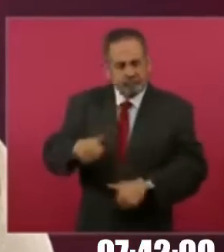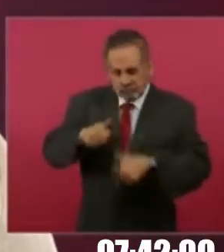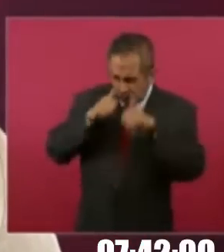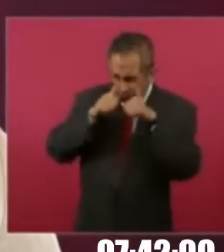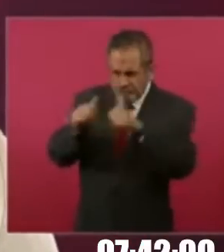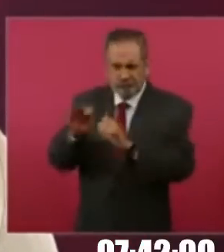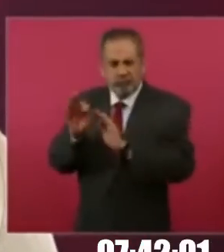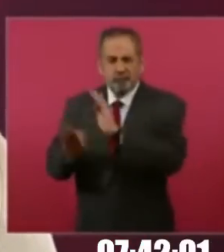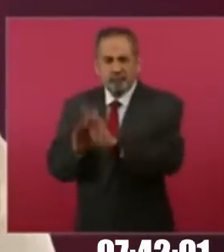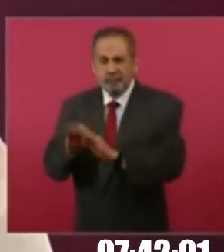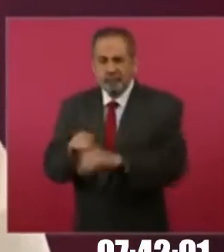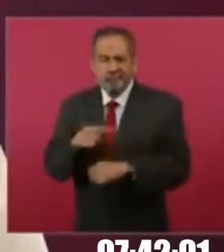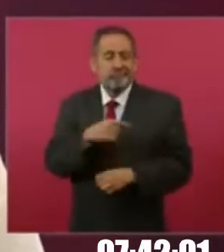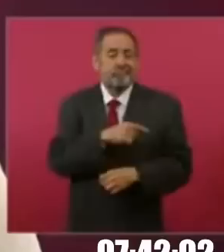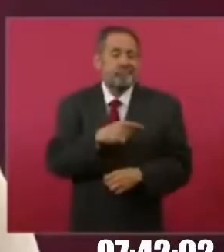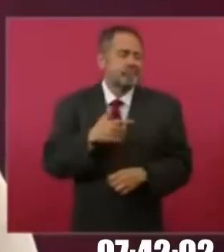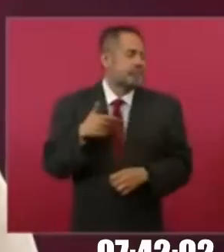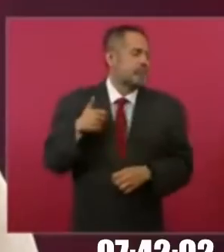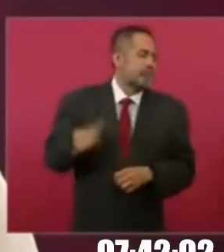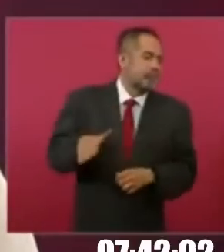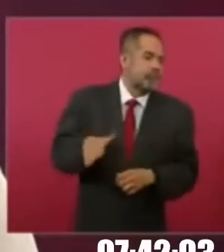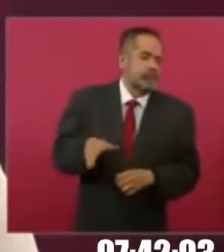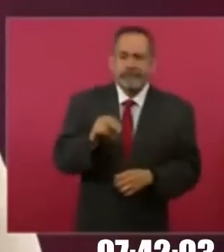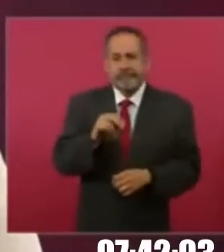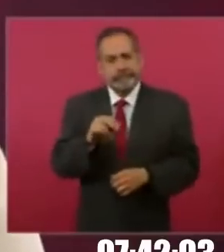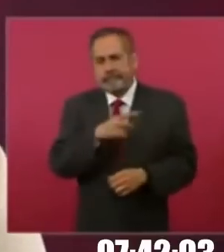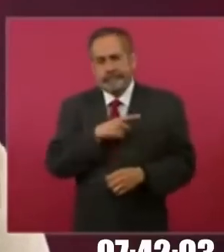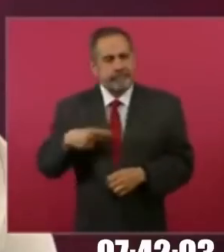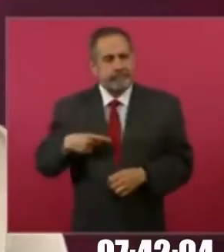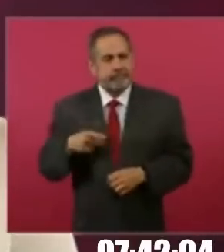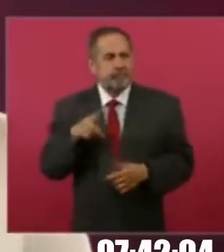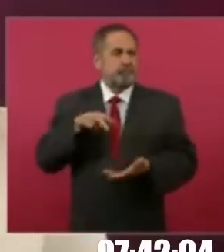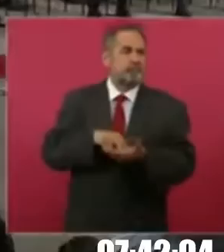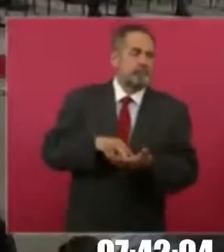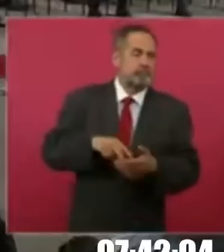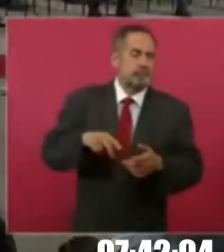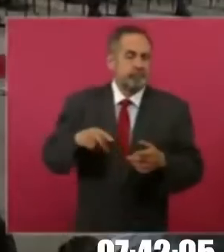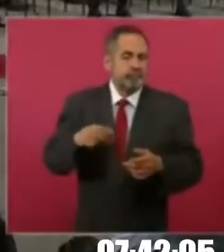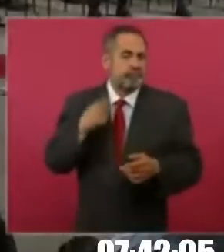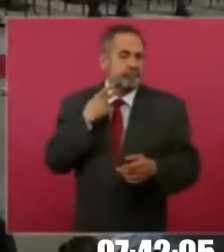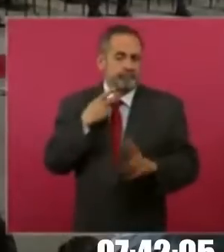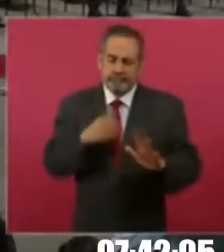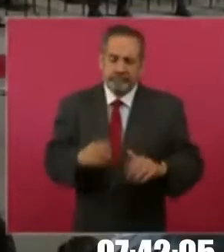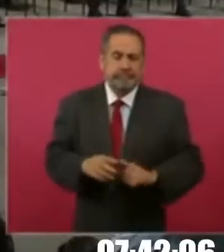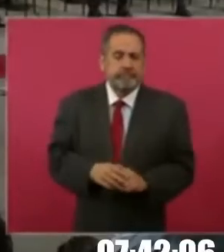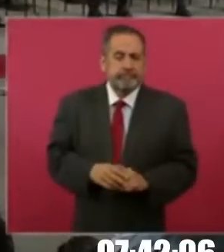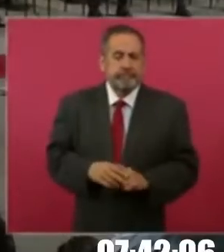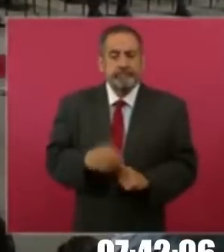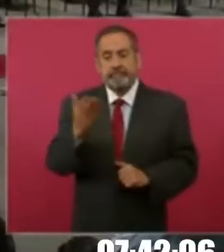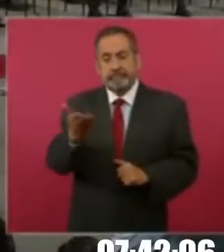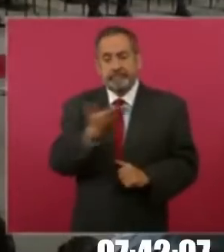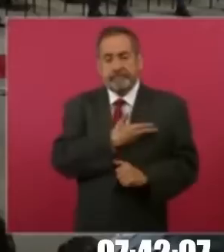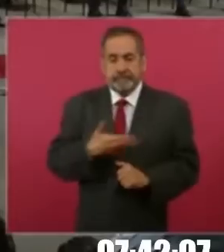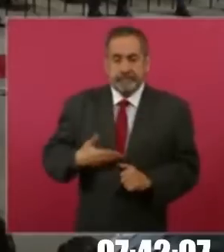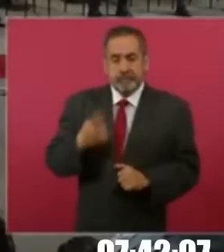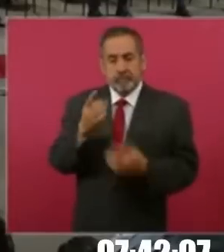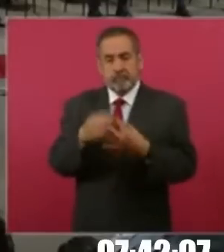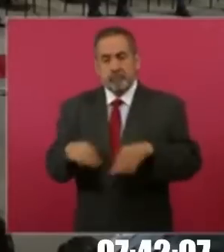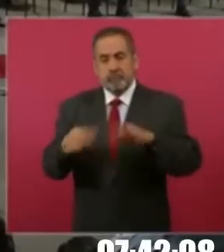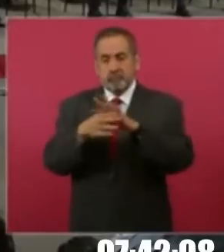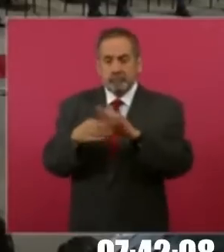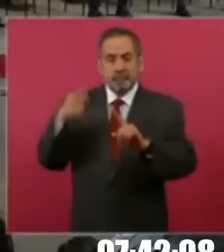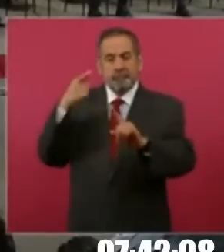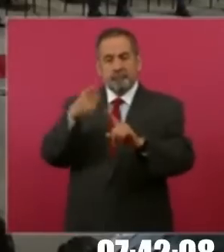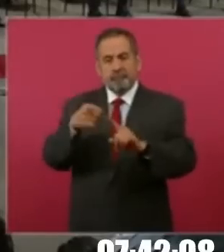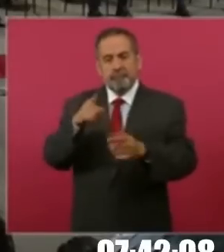adecuada no es alguien que merezca estar en el servicio público presidente y con la importancia o